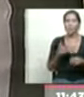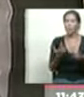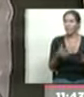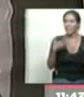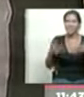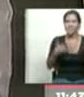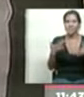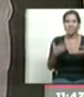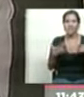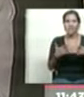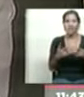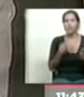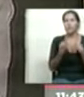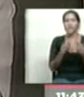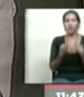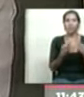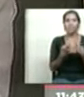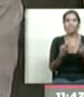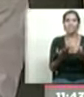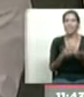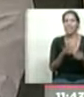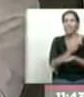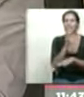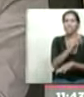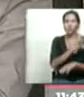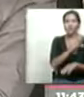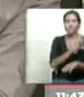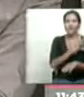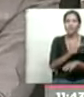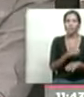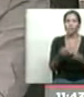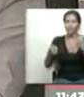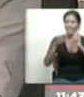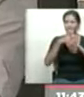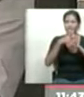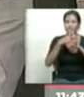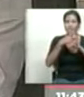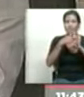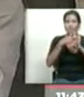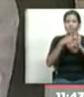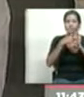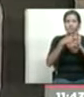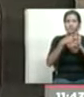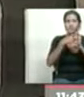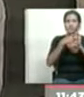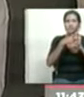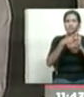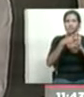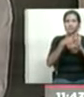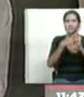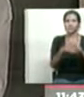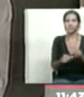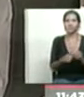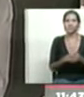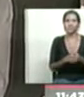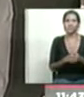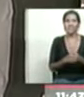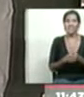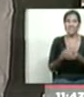ahí. Unas cosas que van a salir en las redes sociales. ¿Cómo era la etiqueta que íbamos a utilizar? Bueno, Adisabel,